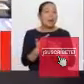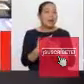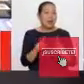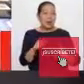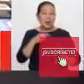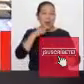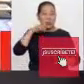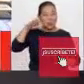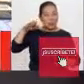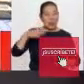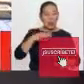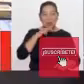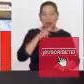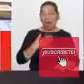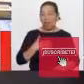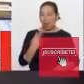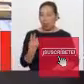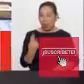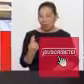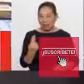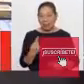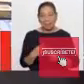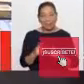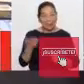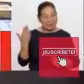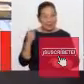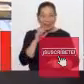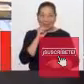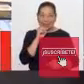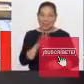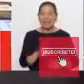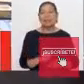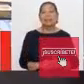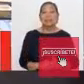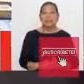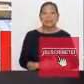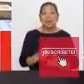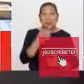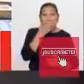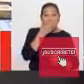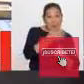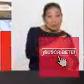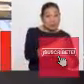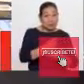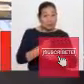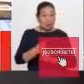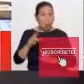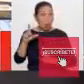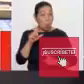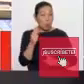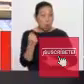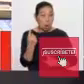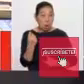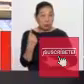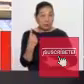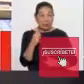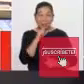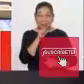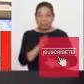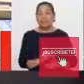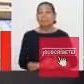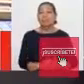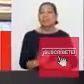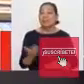liberación de la menor de 12 años, quien, como recordamos y como bien lo mencionaste, pues fue secuestrada el pasado lunes 11 de